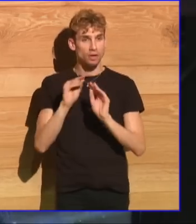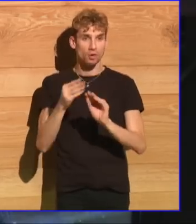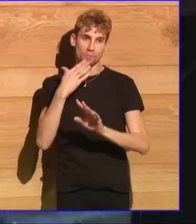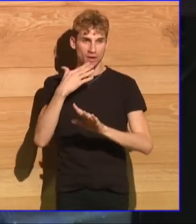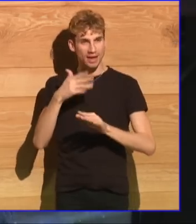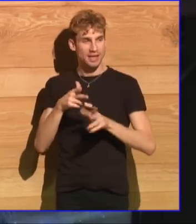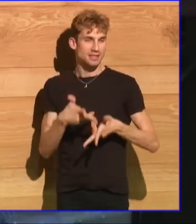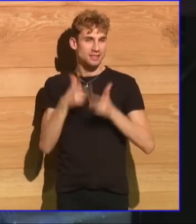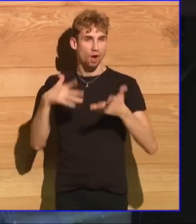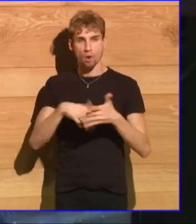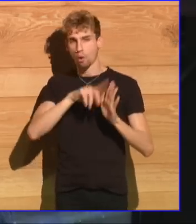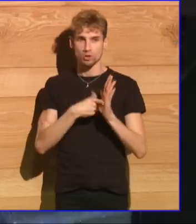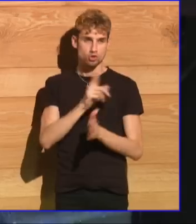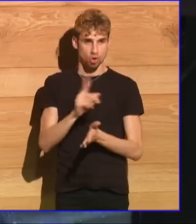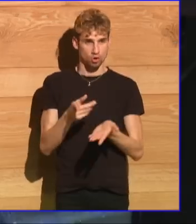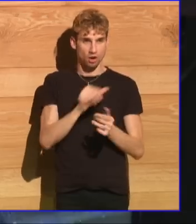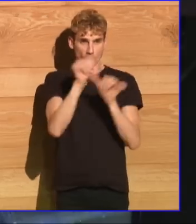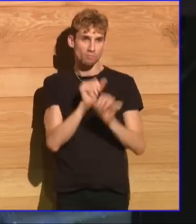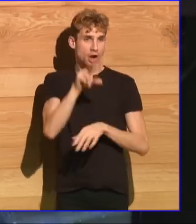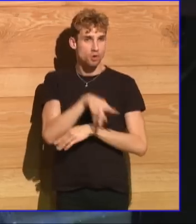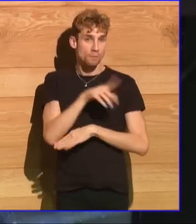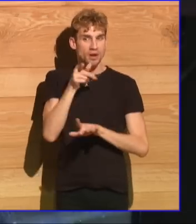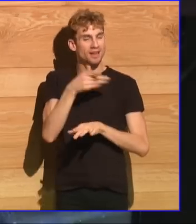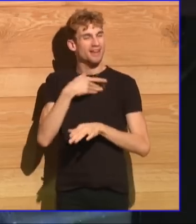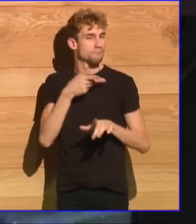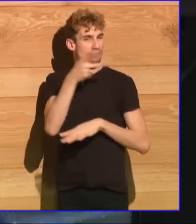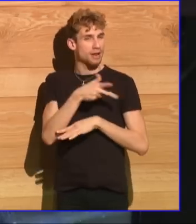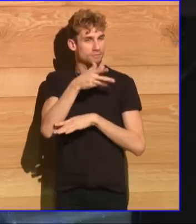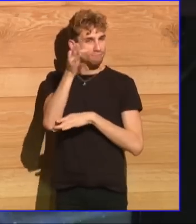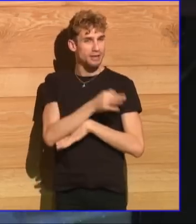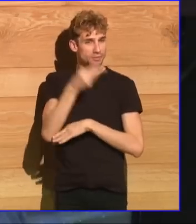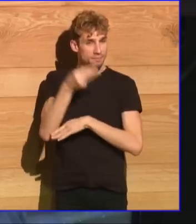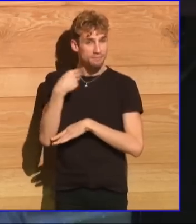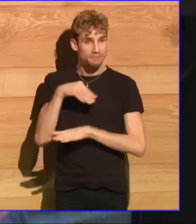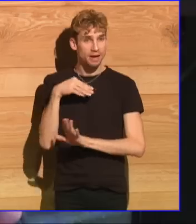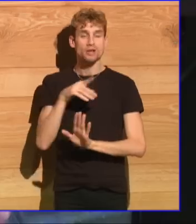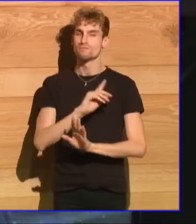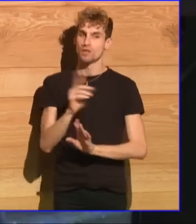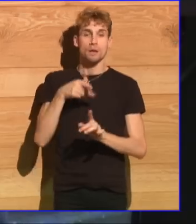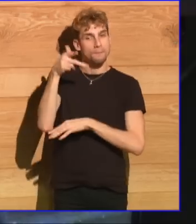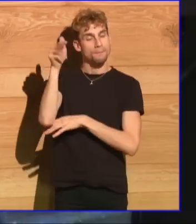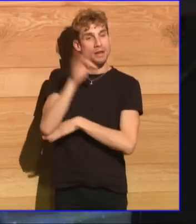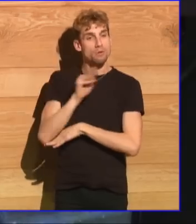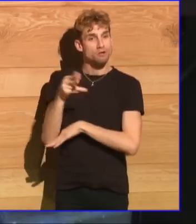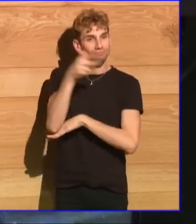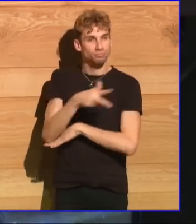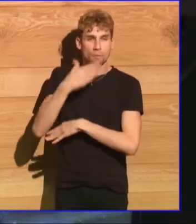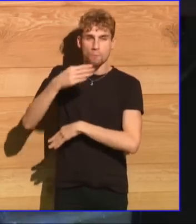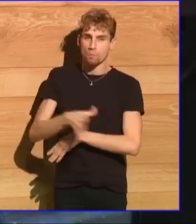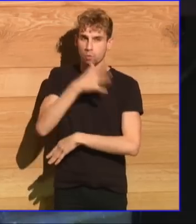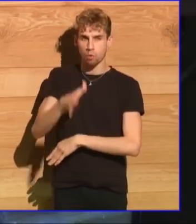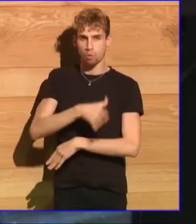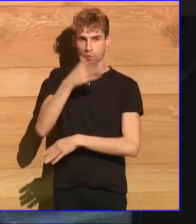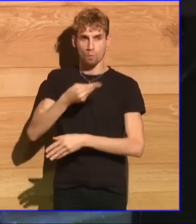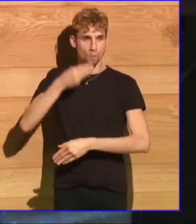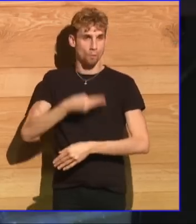todo, no es el camino. Pero él tampoco pretende hacer esas películas, y las que él hace son impresionantes en su liga, que